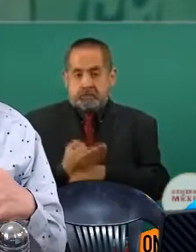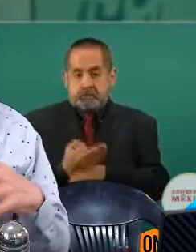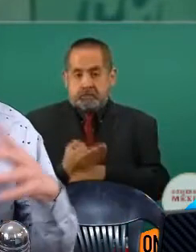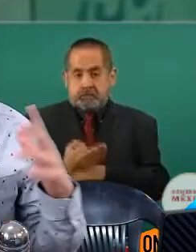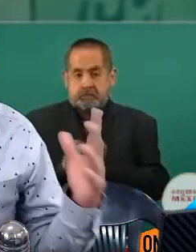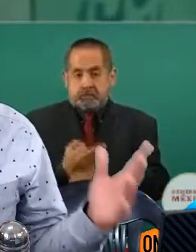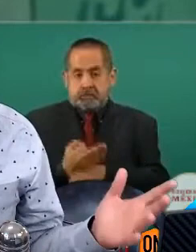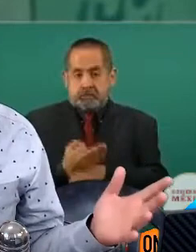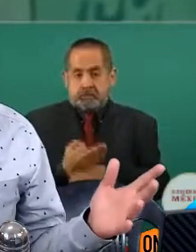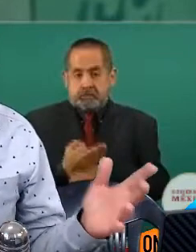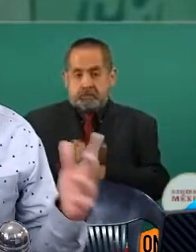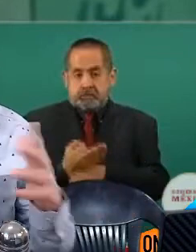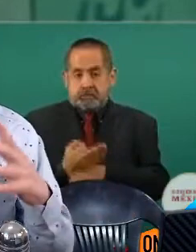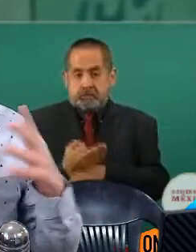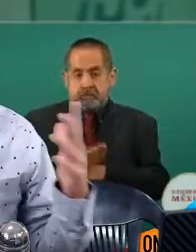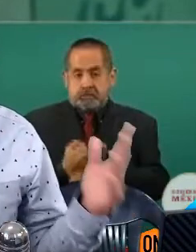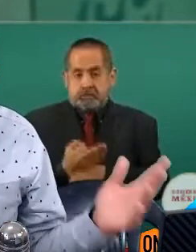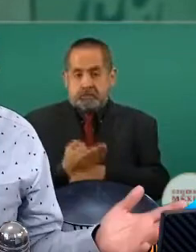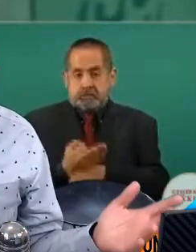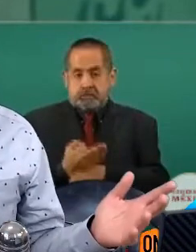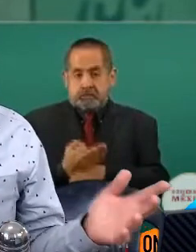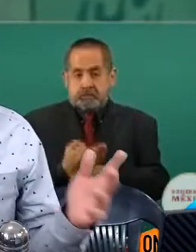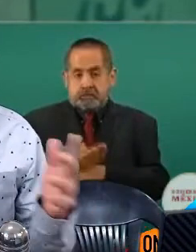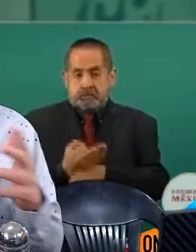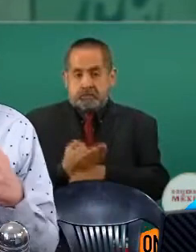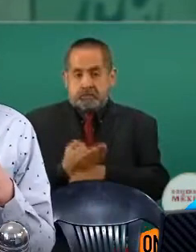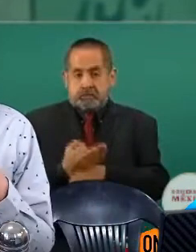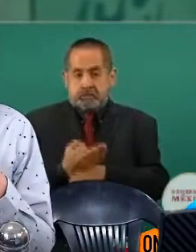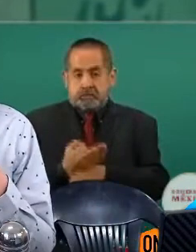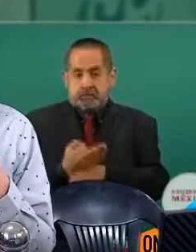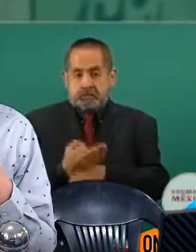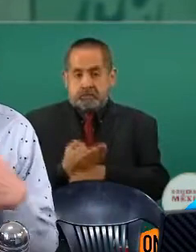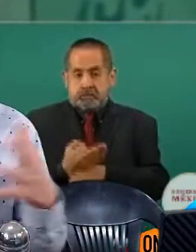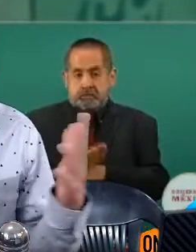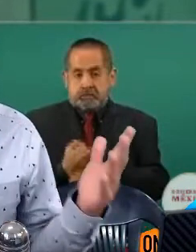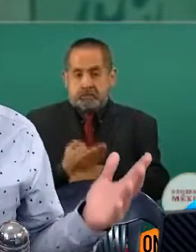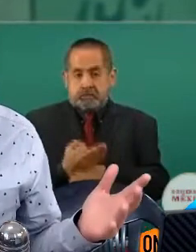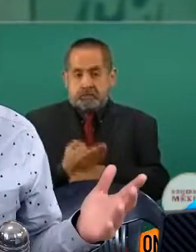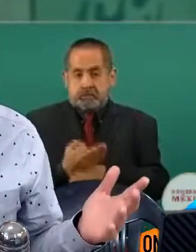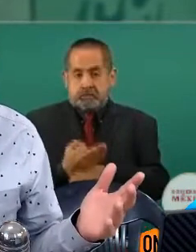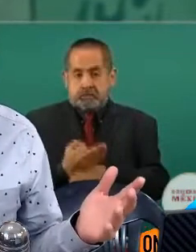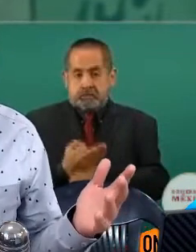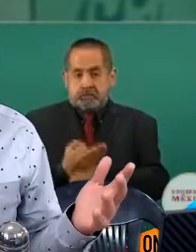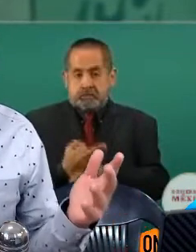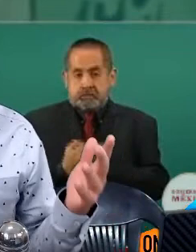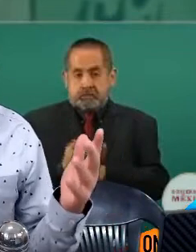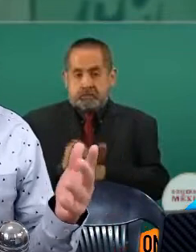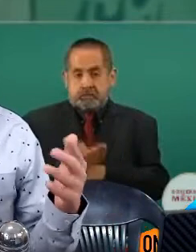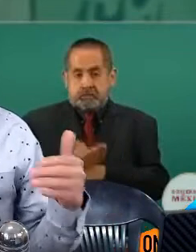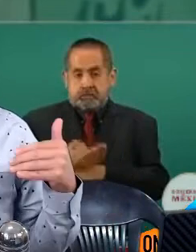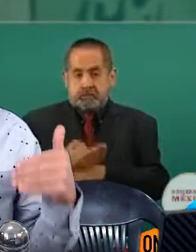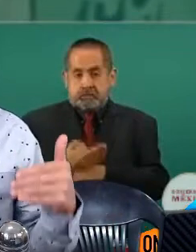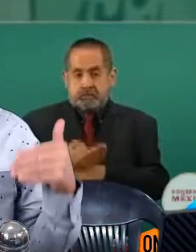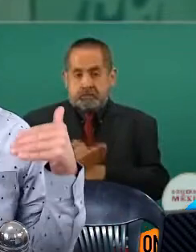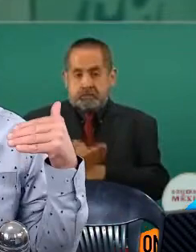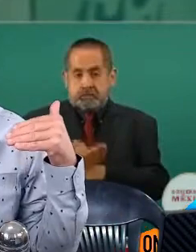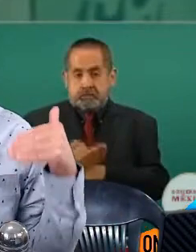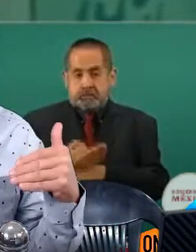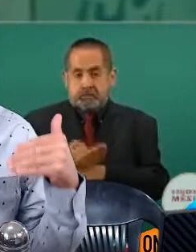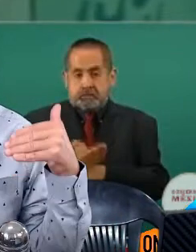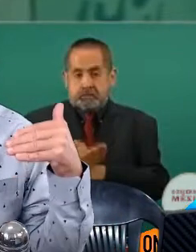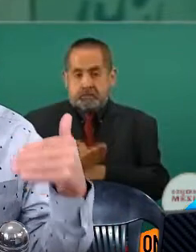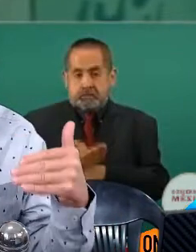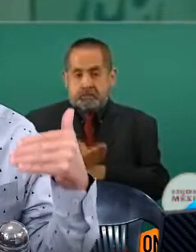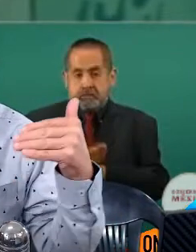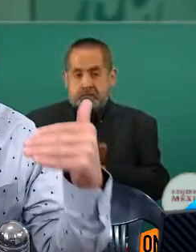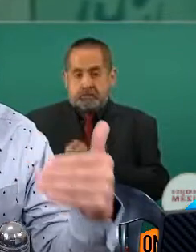hay programas, no hay planes, no hay nada que beneficie al pueblo. Únicamente van